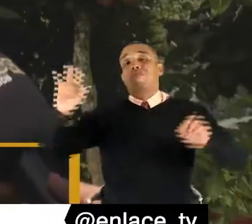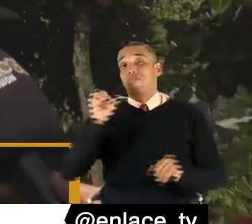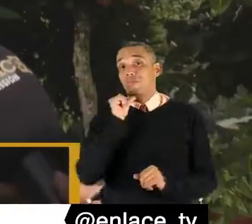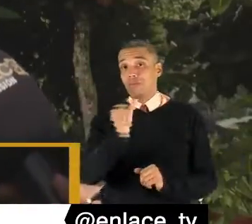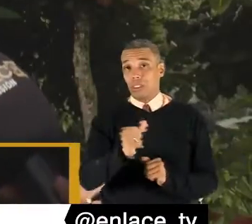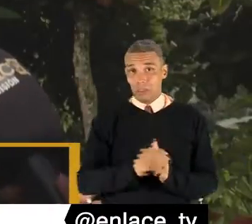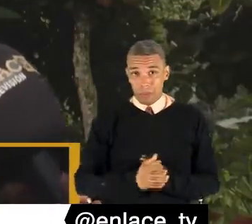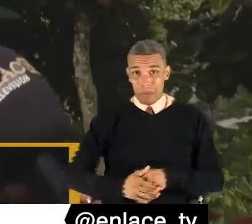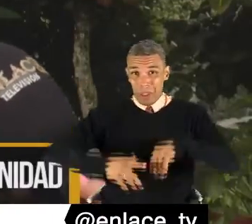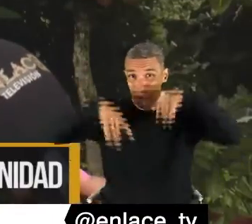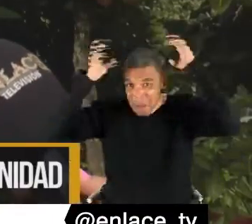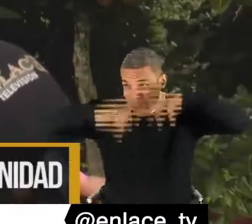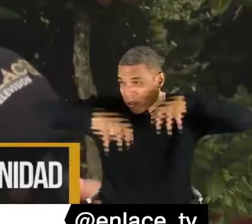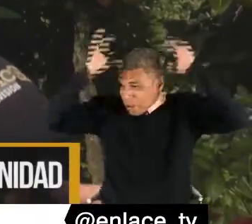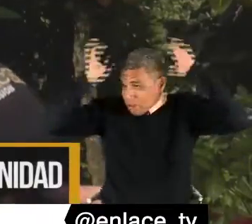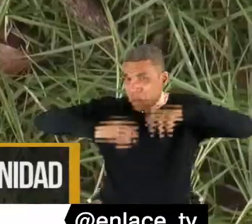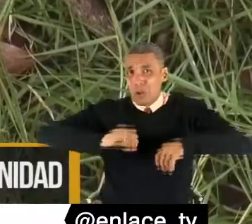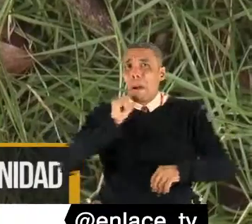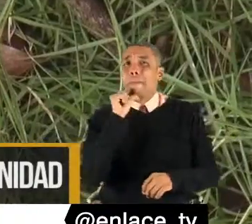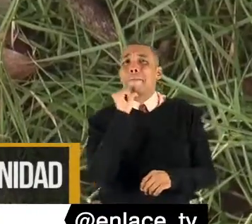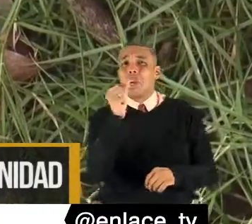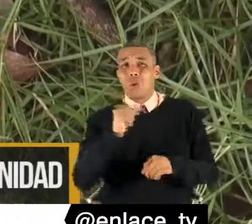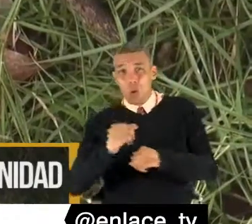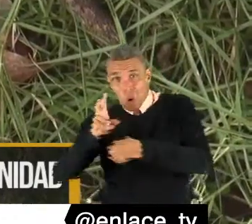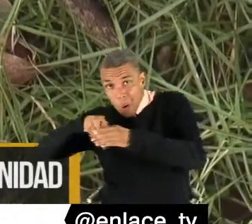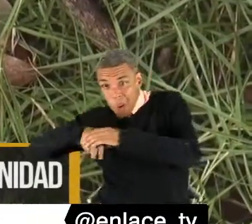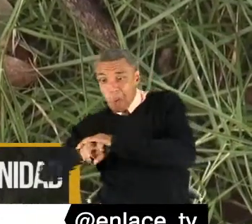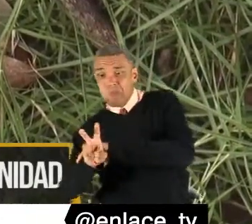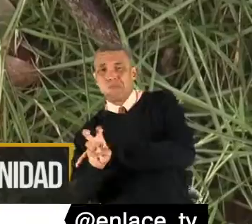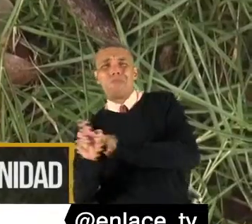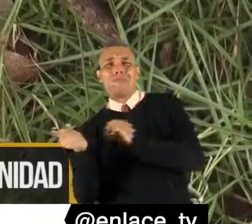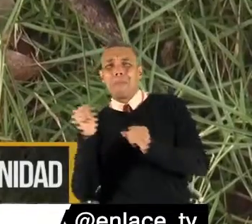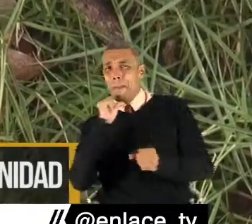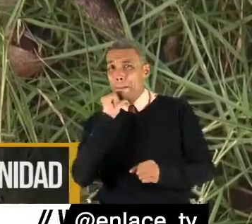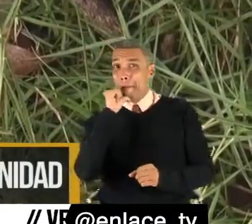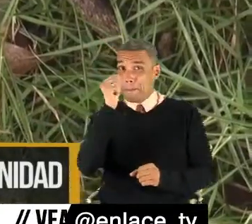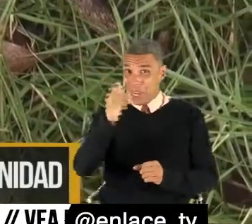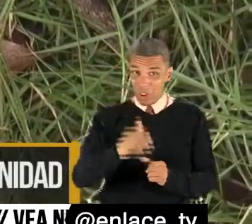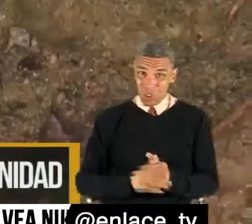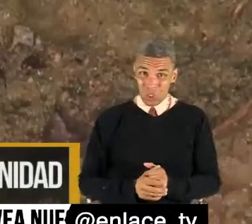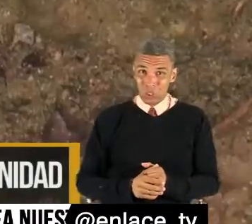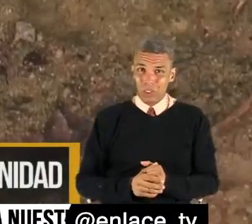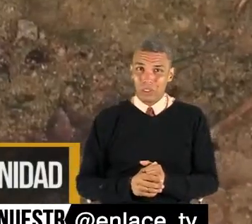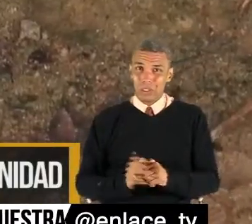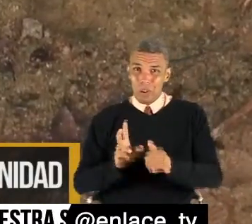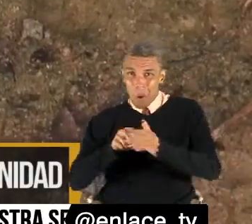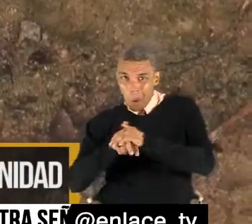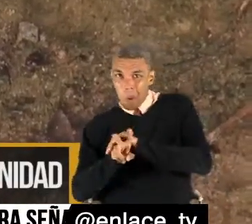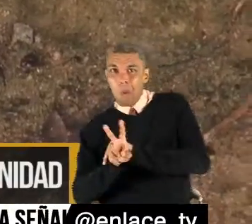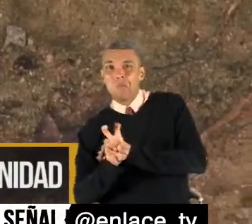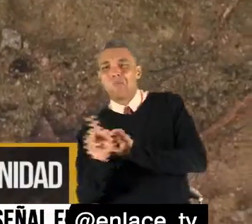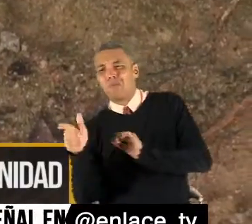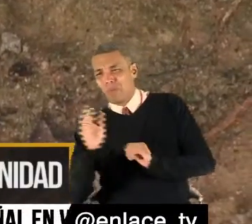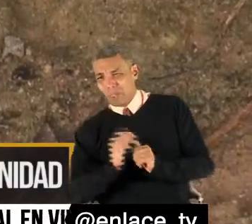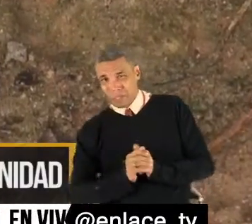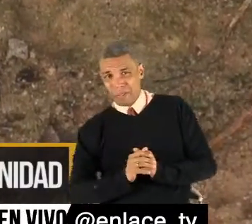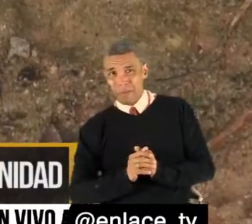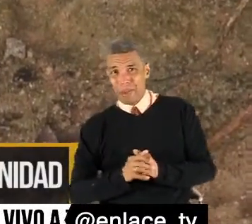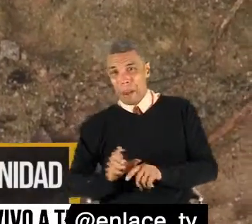la cantidad es supremamente importante. Y lo que te comentaba ahora fuera de cámara es que ellos